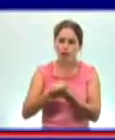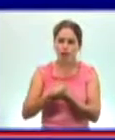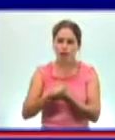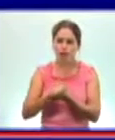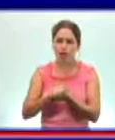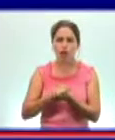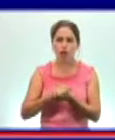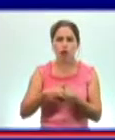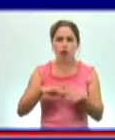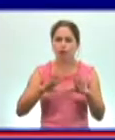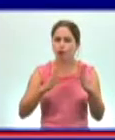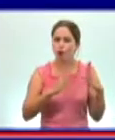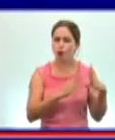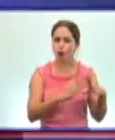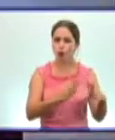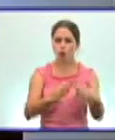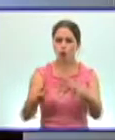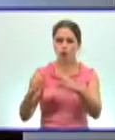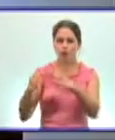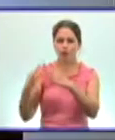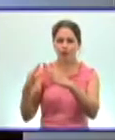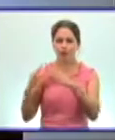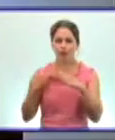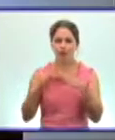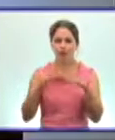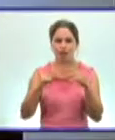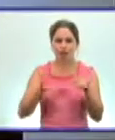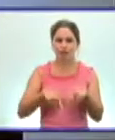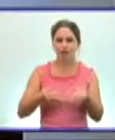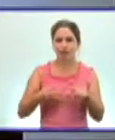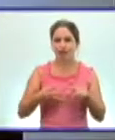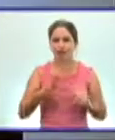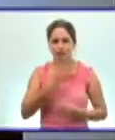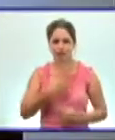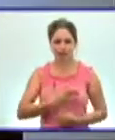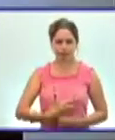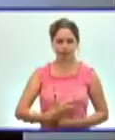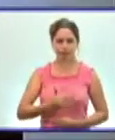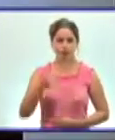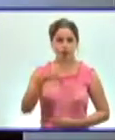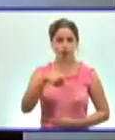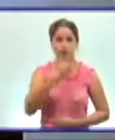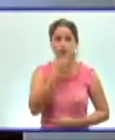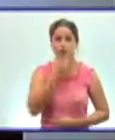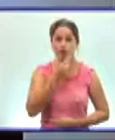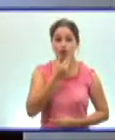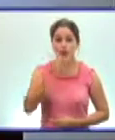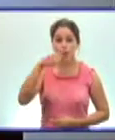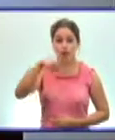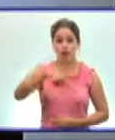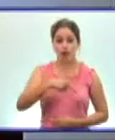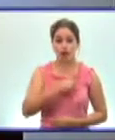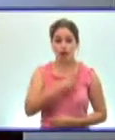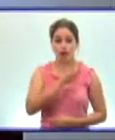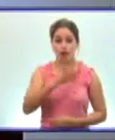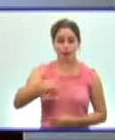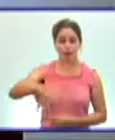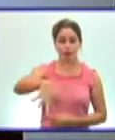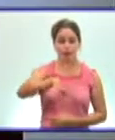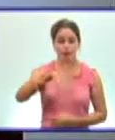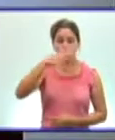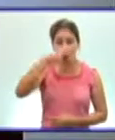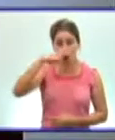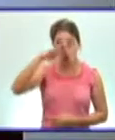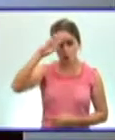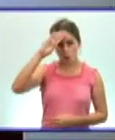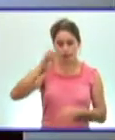de mi comunidad, en los comportamientos de las actuales generaciones que hoy viven en la sociedad cubana en